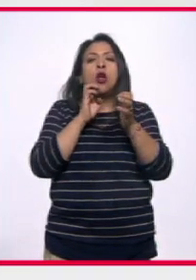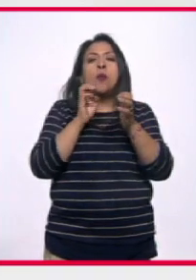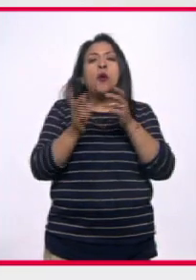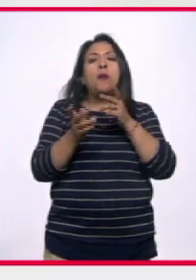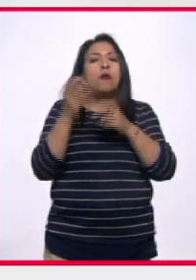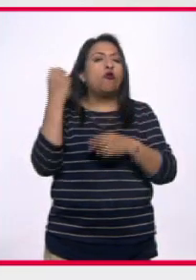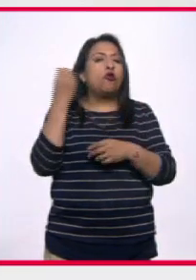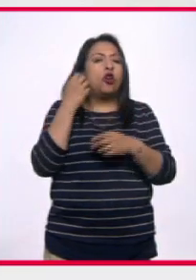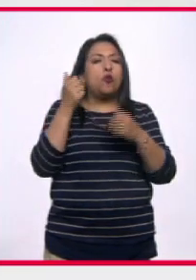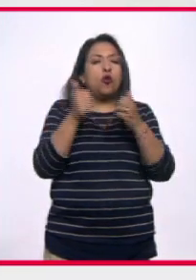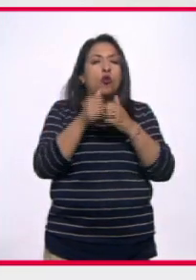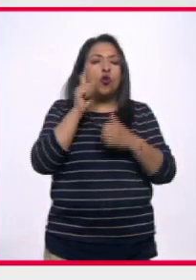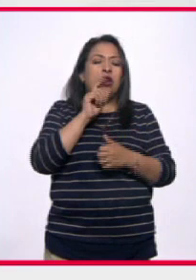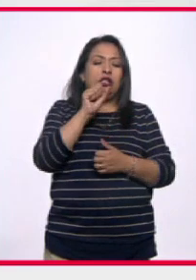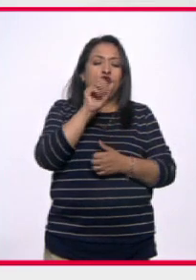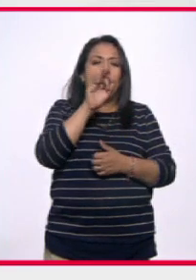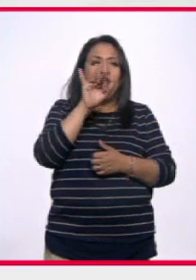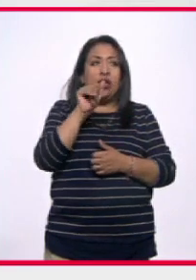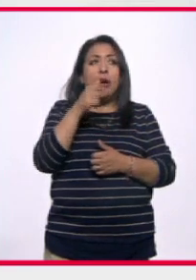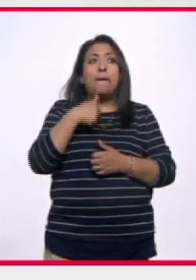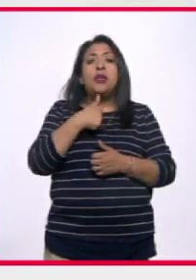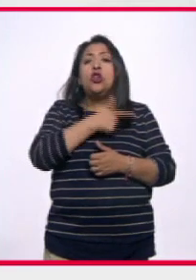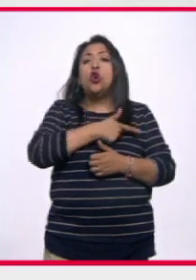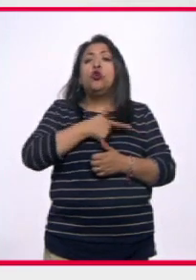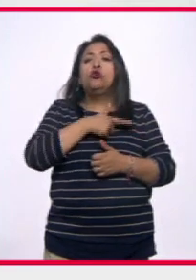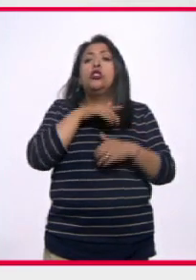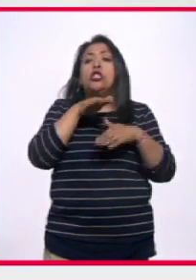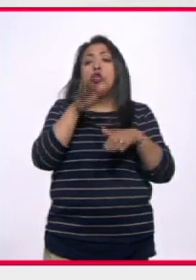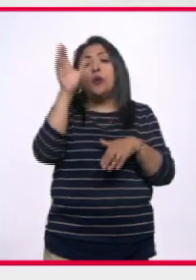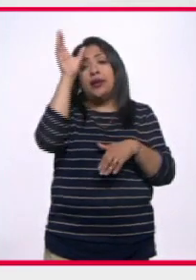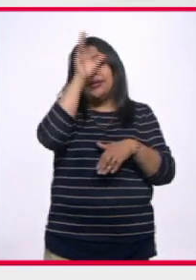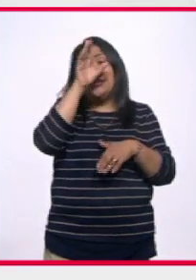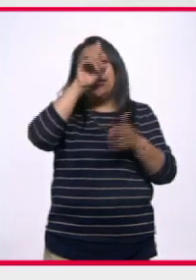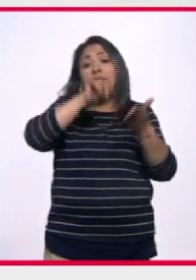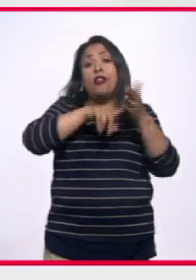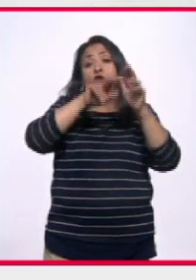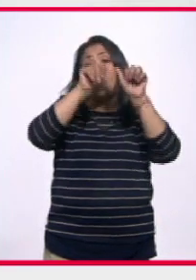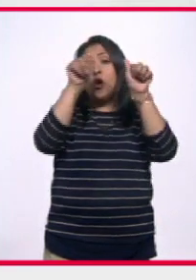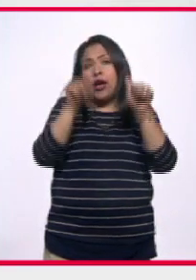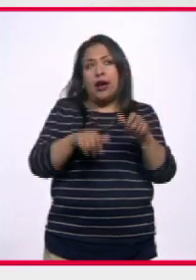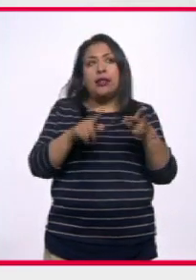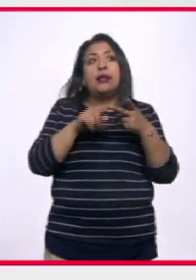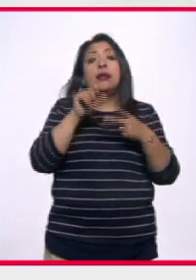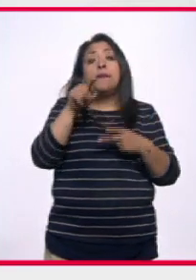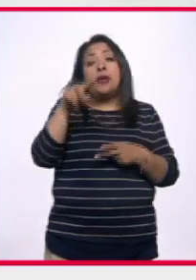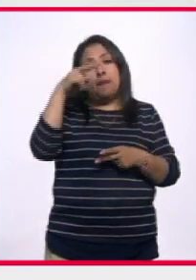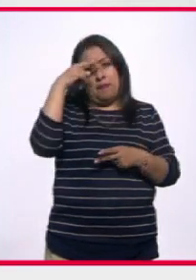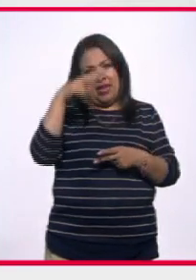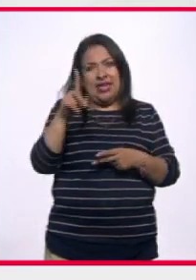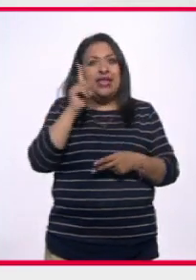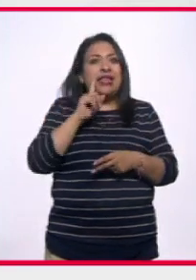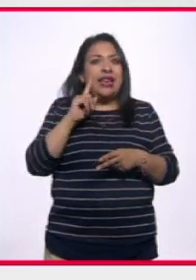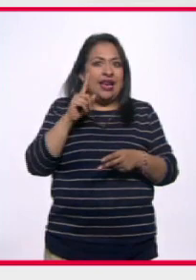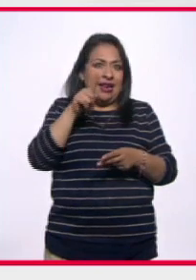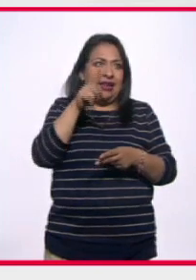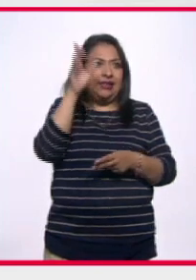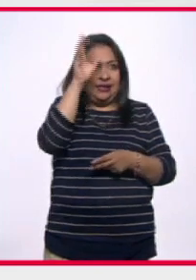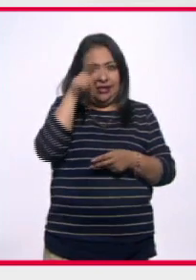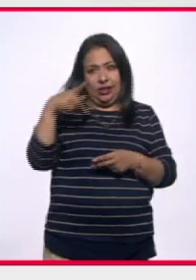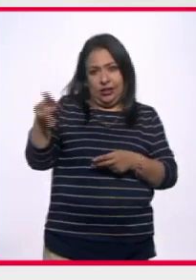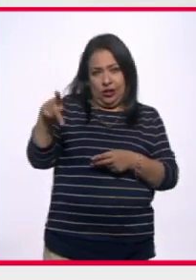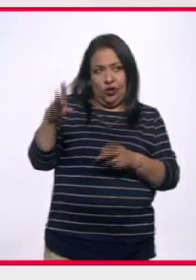probert que dice a mí lo que me gusta es hablar de ciencia en el arte tenemos también mexicanas en la ciencia que es el